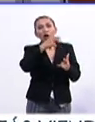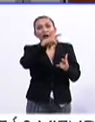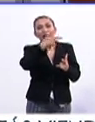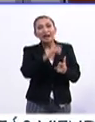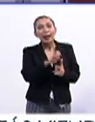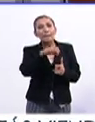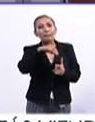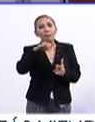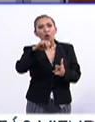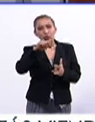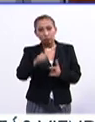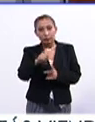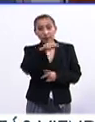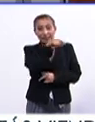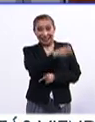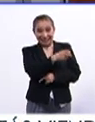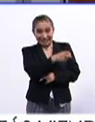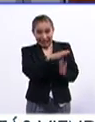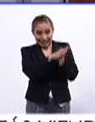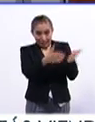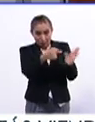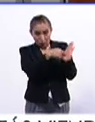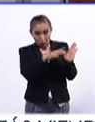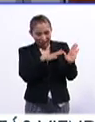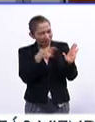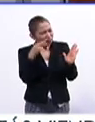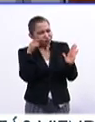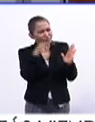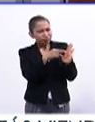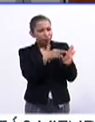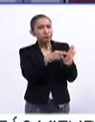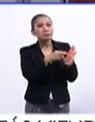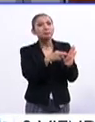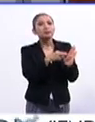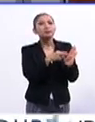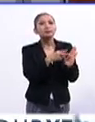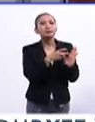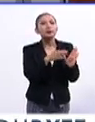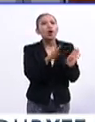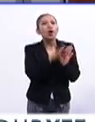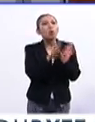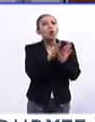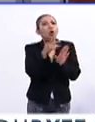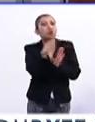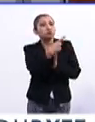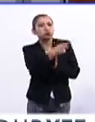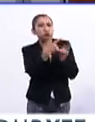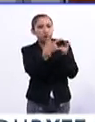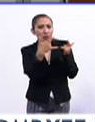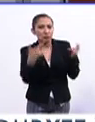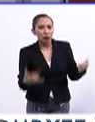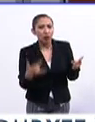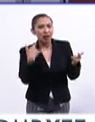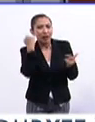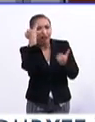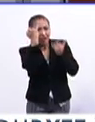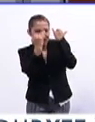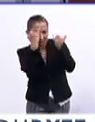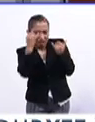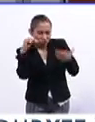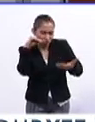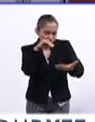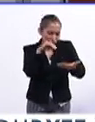el el libro lo que nos presenta es un poco la historia de las ideas